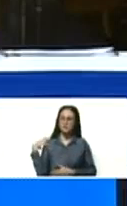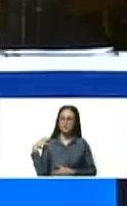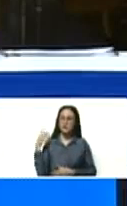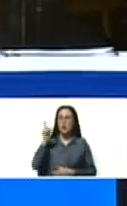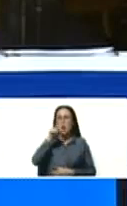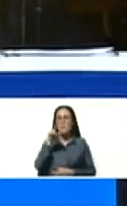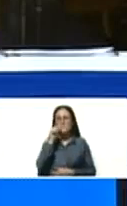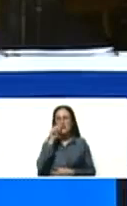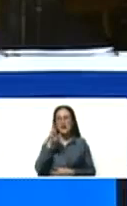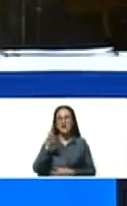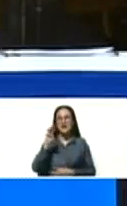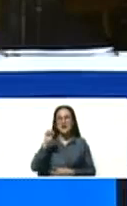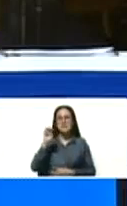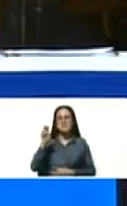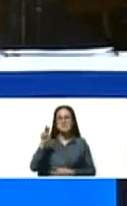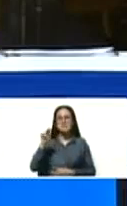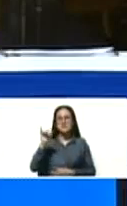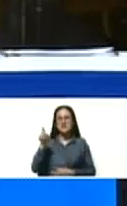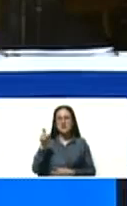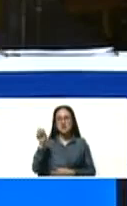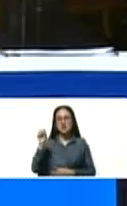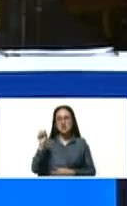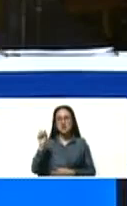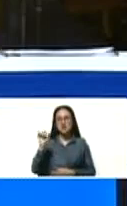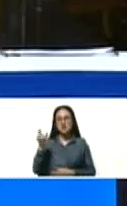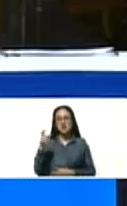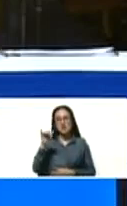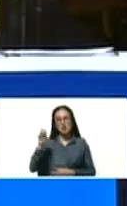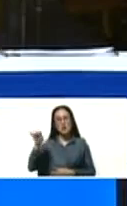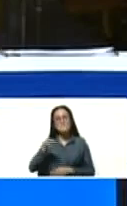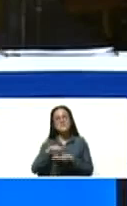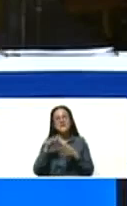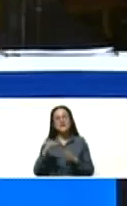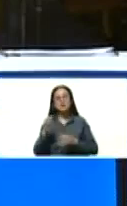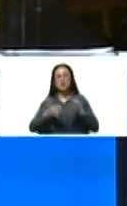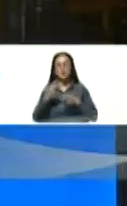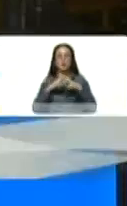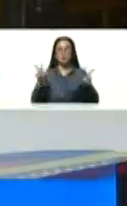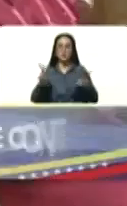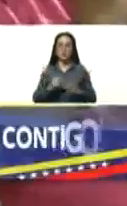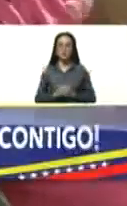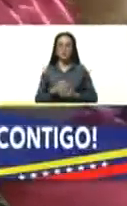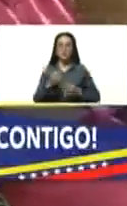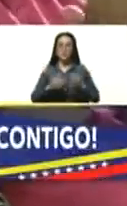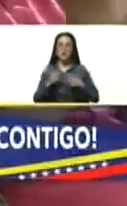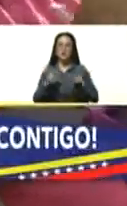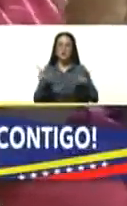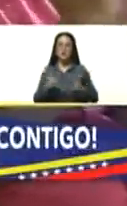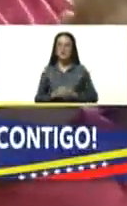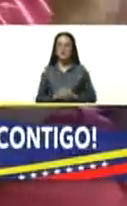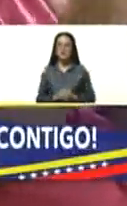Remigio Ceballos Hichazo, que es ministro de Interior, Justicia y Paz,